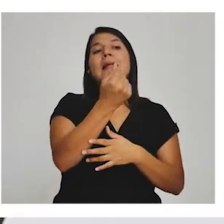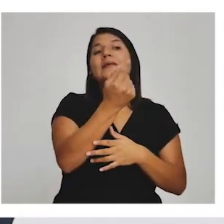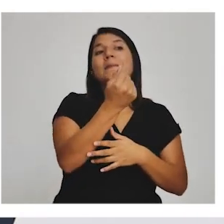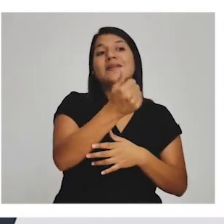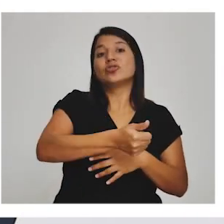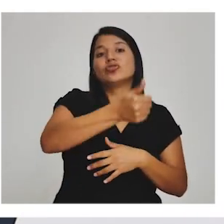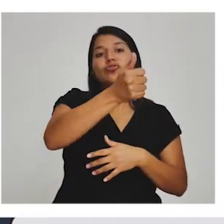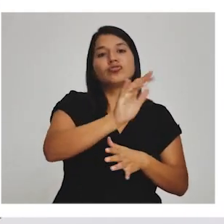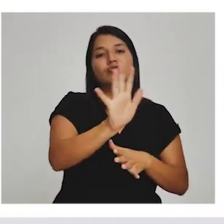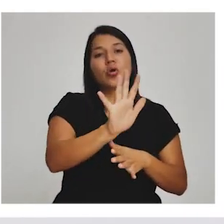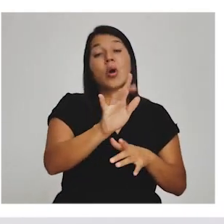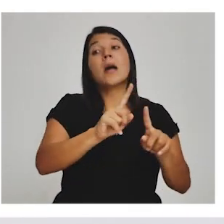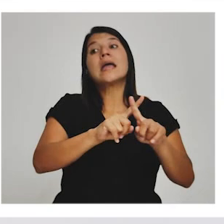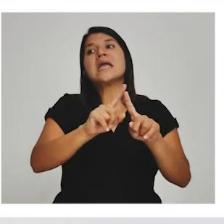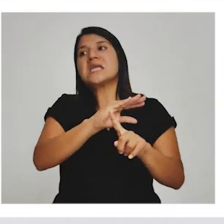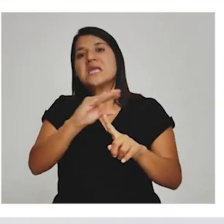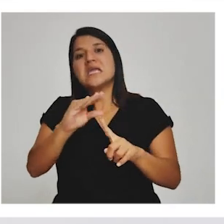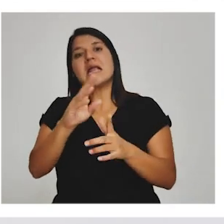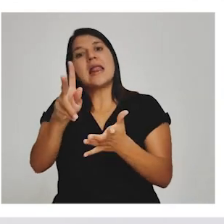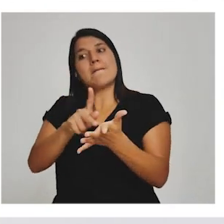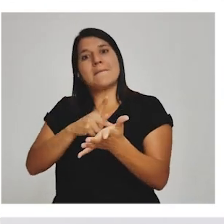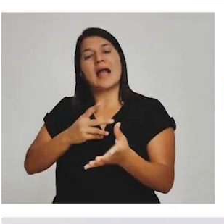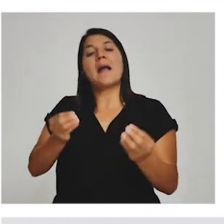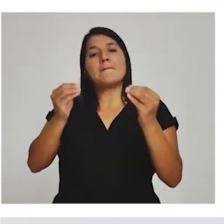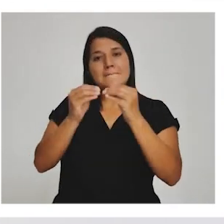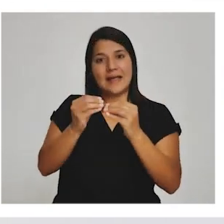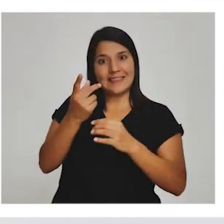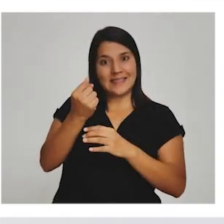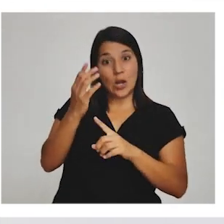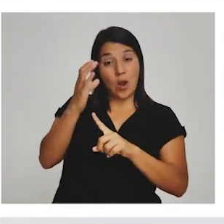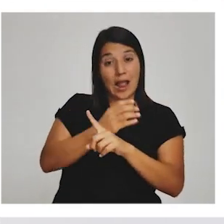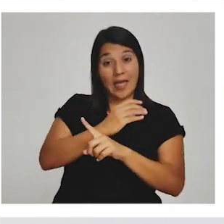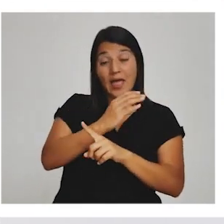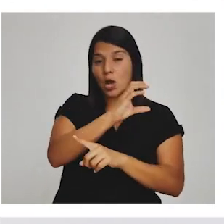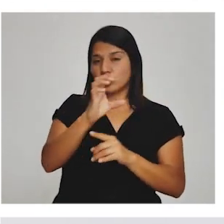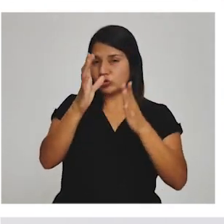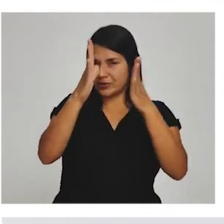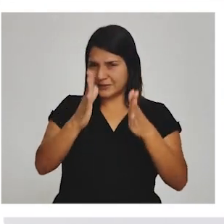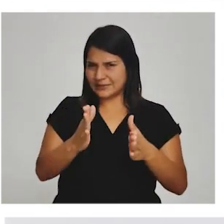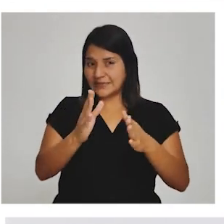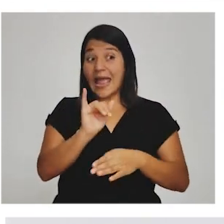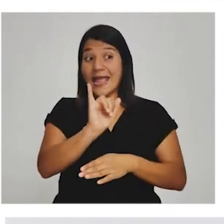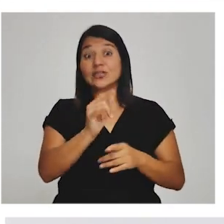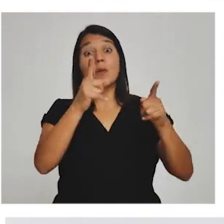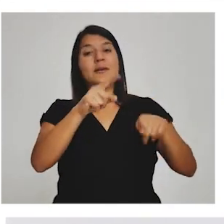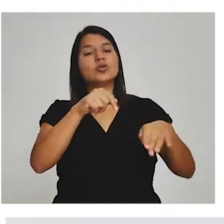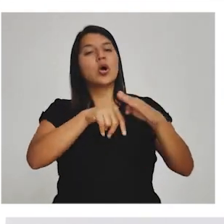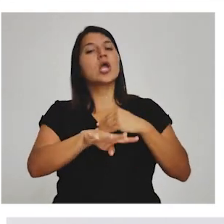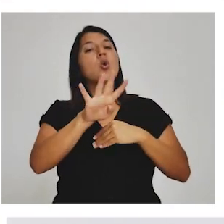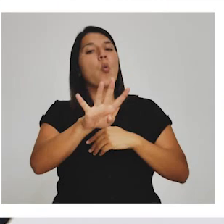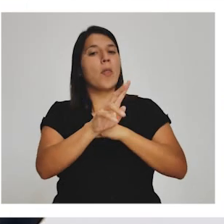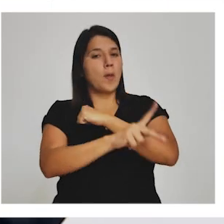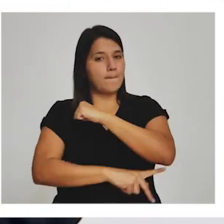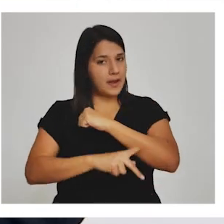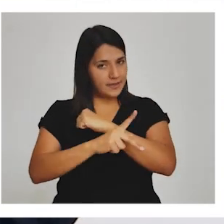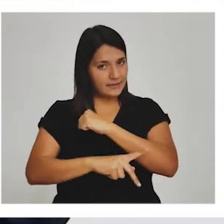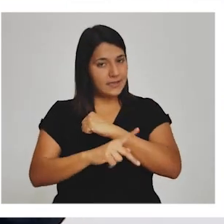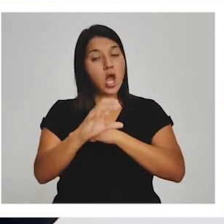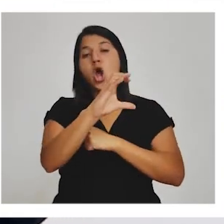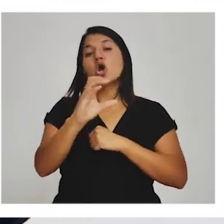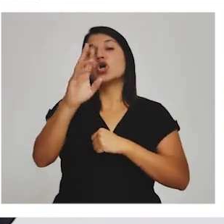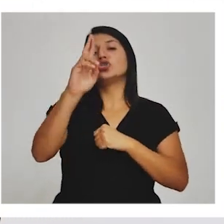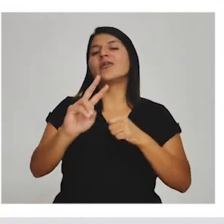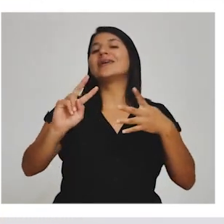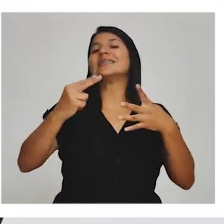un aumento del salario real. Pero eso no pasó en todos los países, pasó solo como en 4 de la OCDE, siendo Costa Rica el segundo en el que más creció,